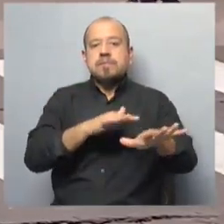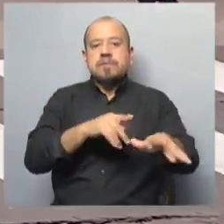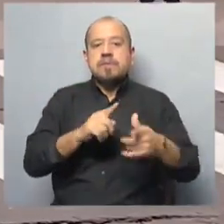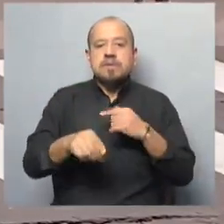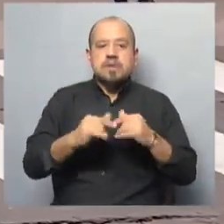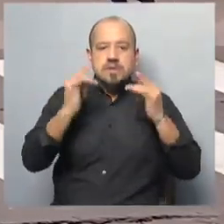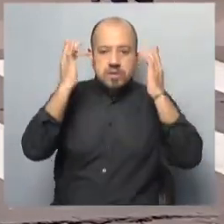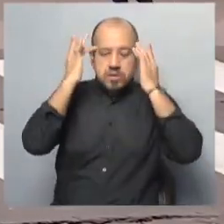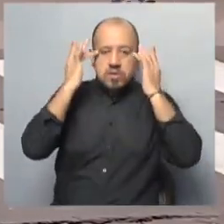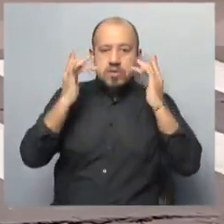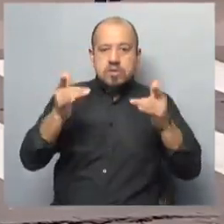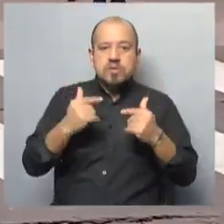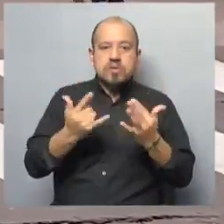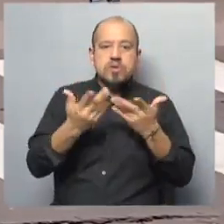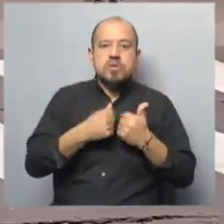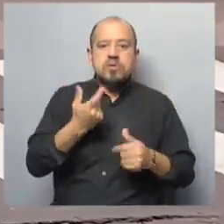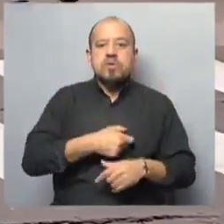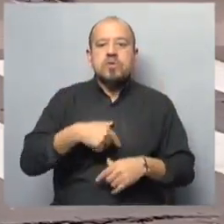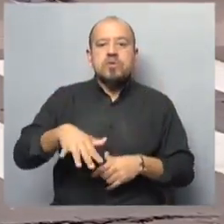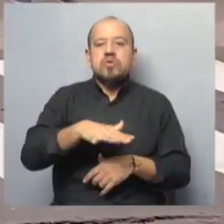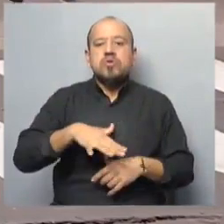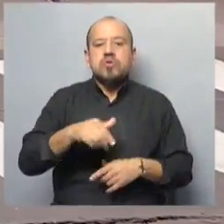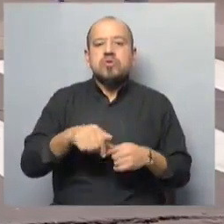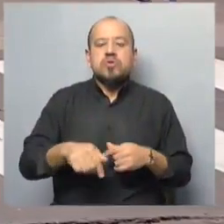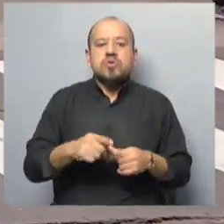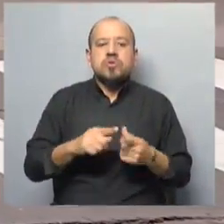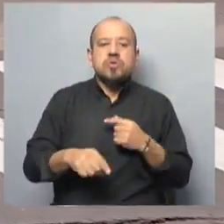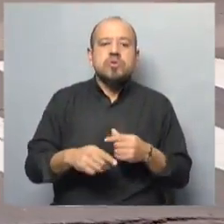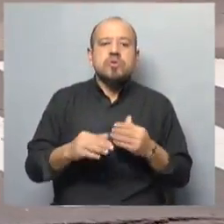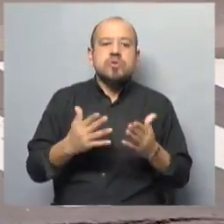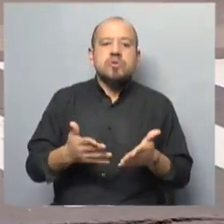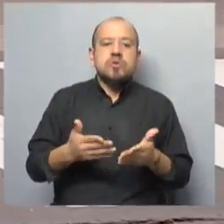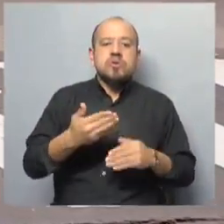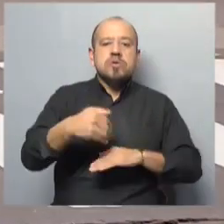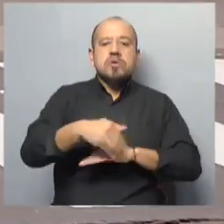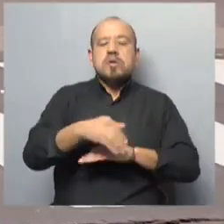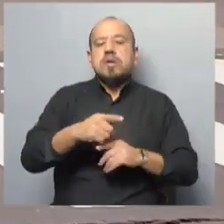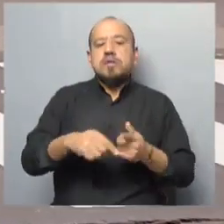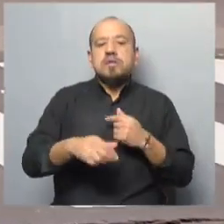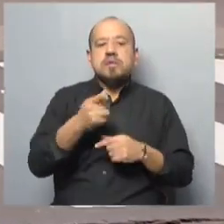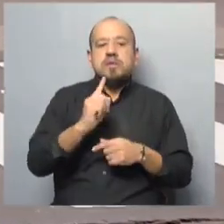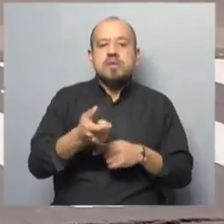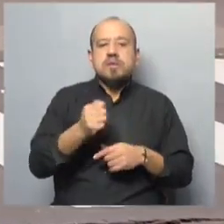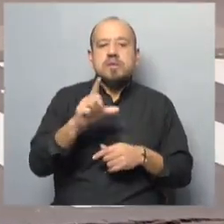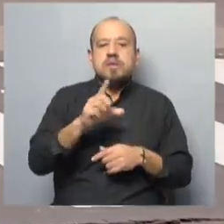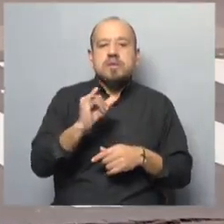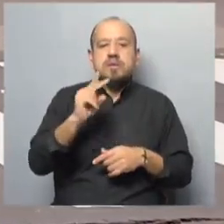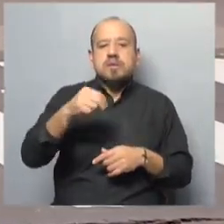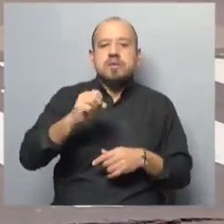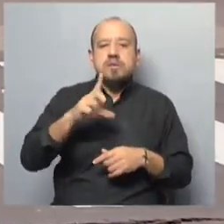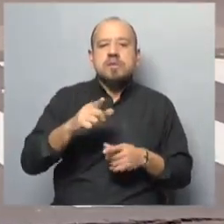de educación y organizaciones sociales del departamento por la calle Gallinal, donde se produce este